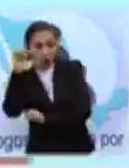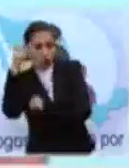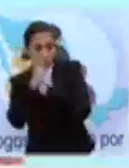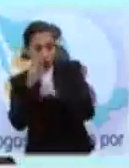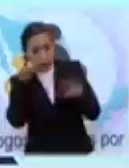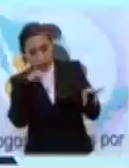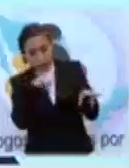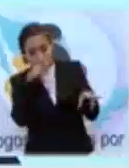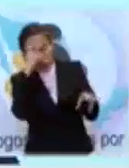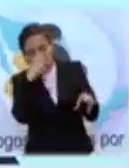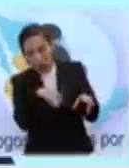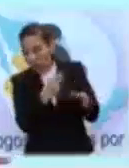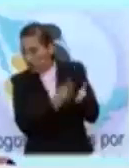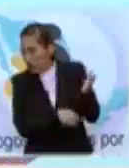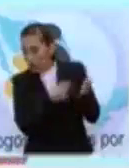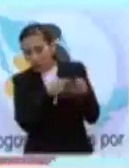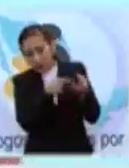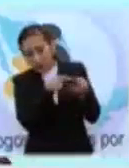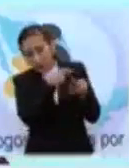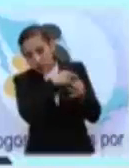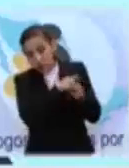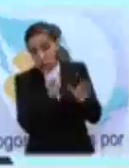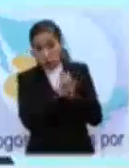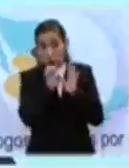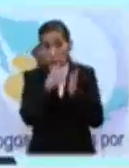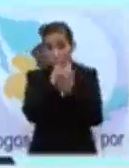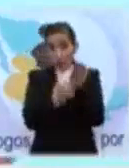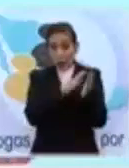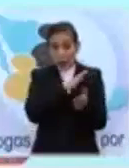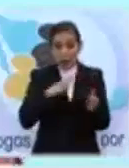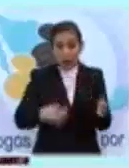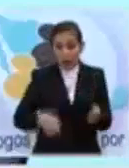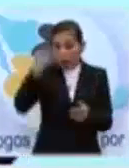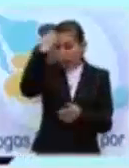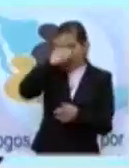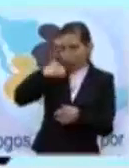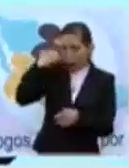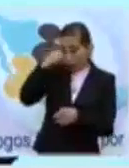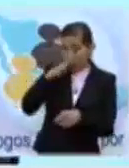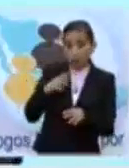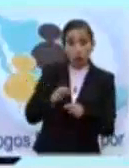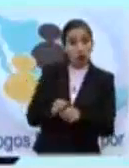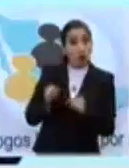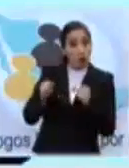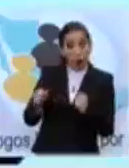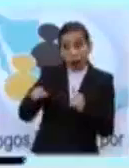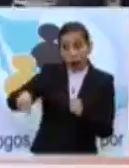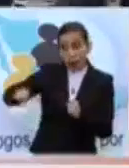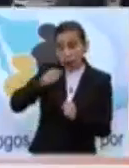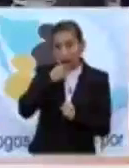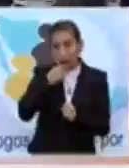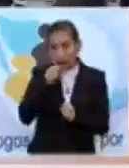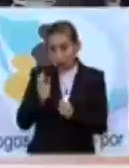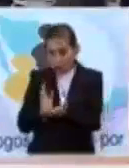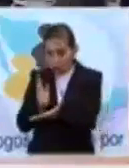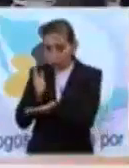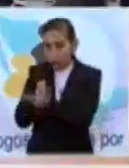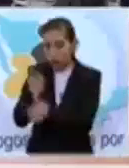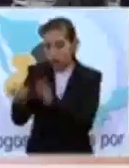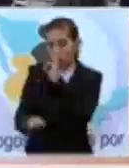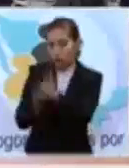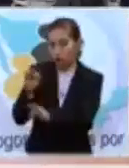mundo. Les doy muy brevemente un ejemplo de un programa en China que tuvo una evaluación de impacto porque notaron que los niños de una región, por